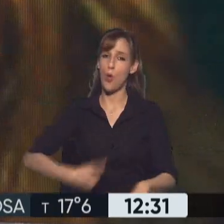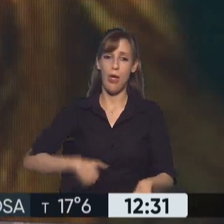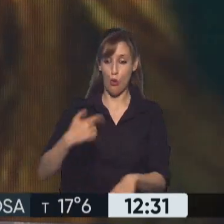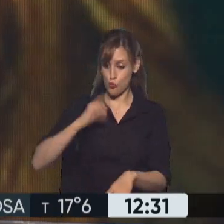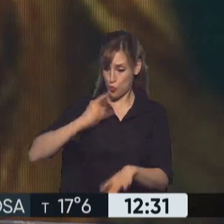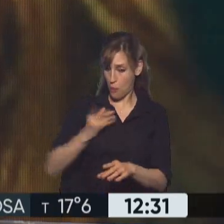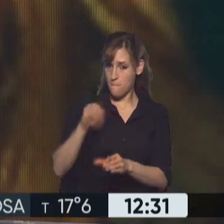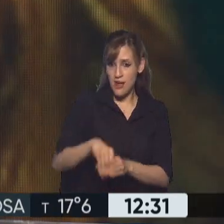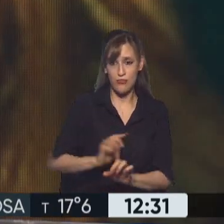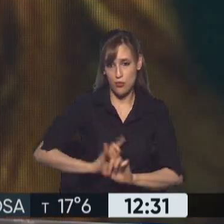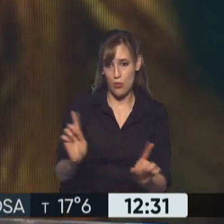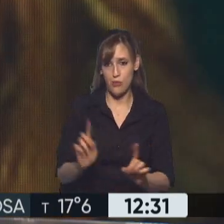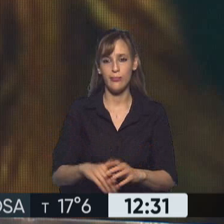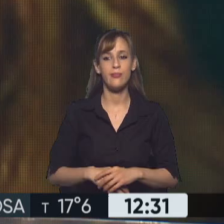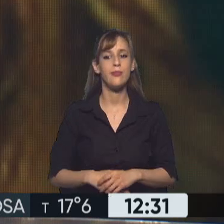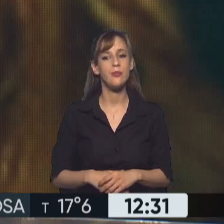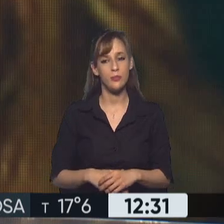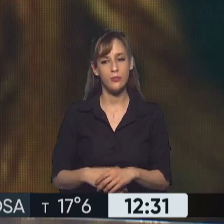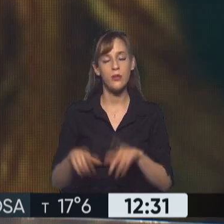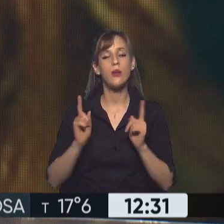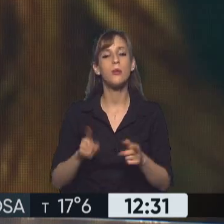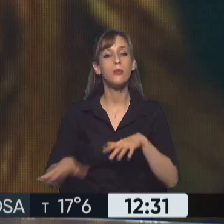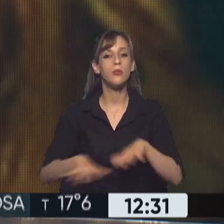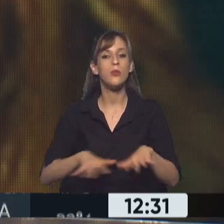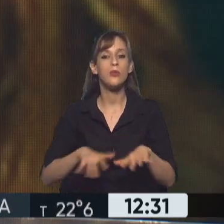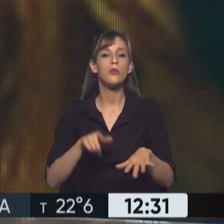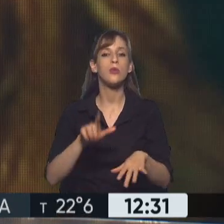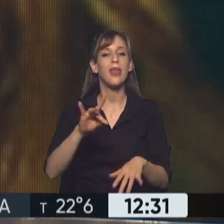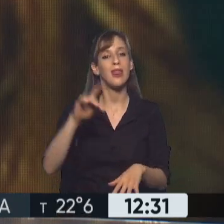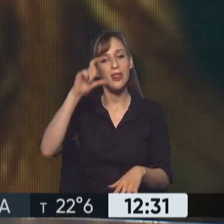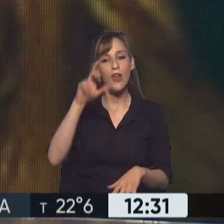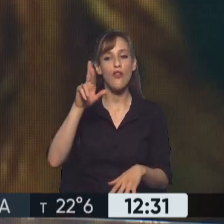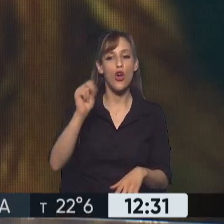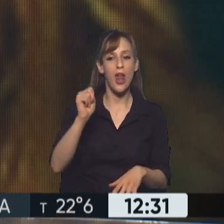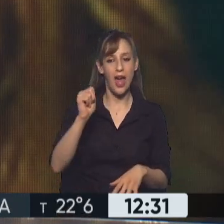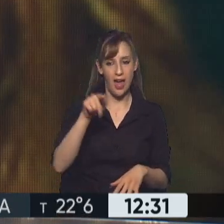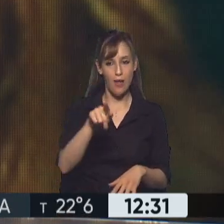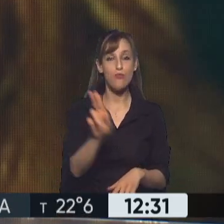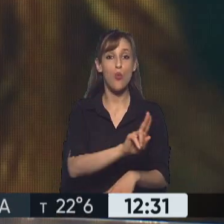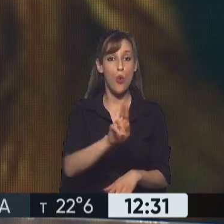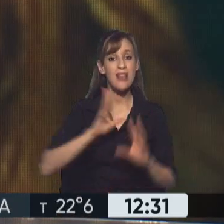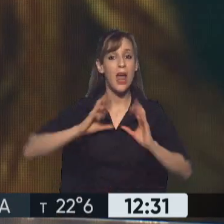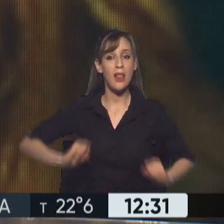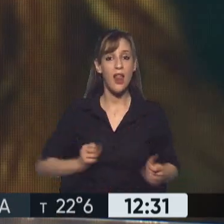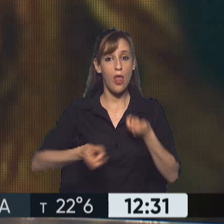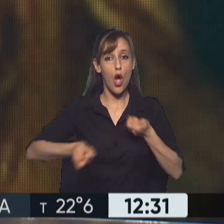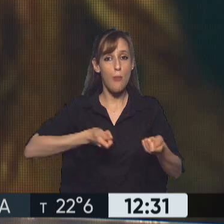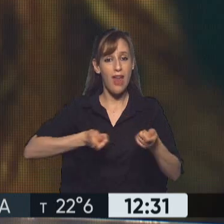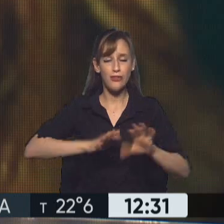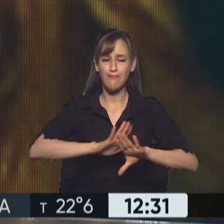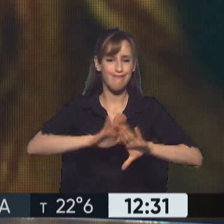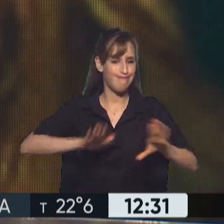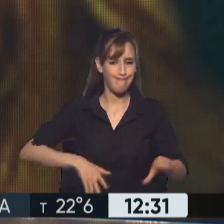Y en este contexto, la sorpresa, el alejamiento de Débora Giorgi de la Secretaría de Comercio. Se había hecho cargo de